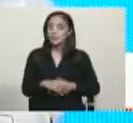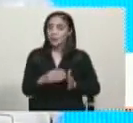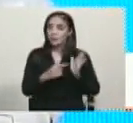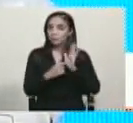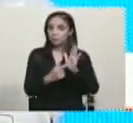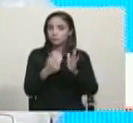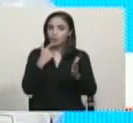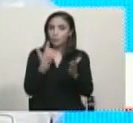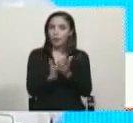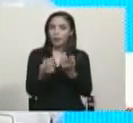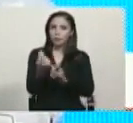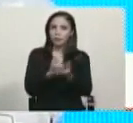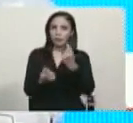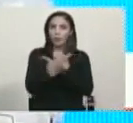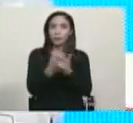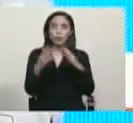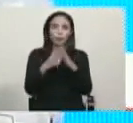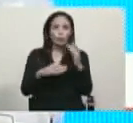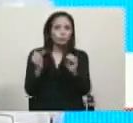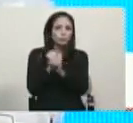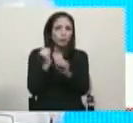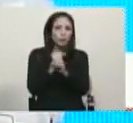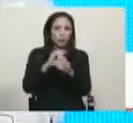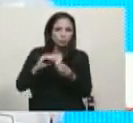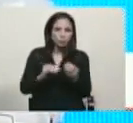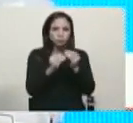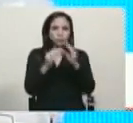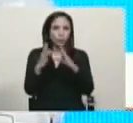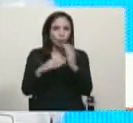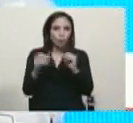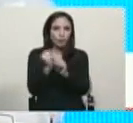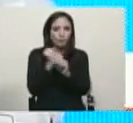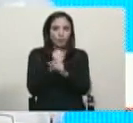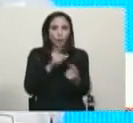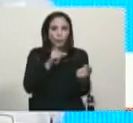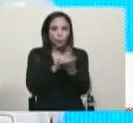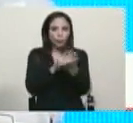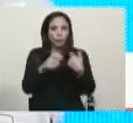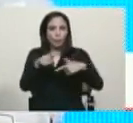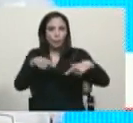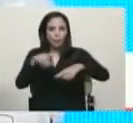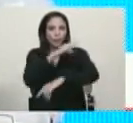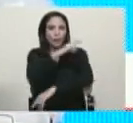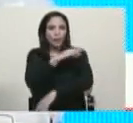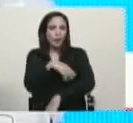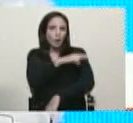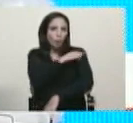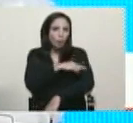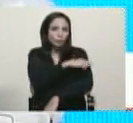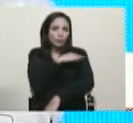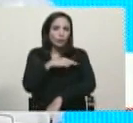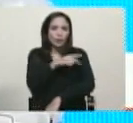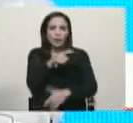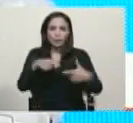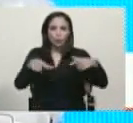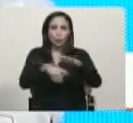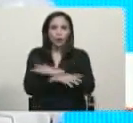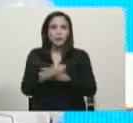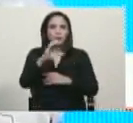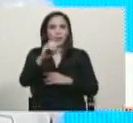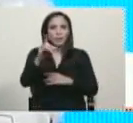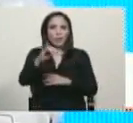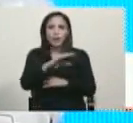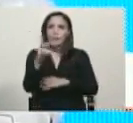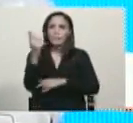garantizando la inversión en obras y equipamiento del consultorio popular allá en la